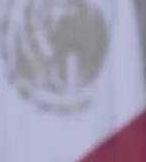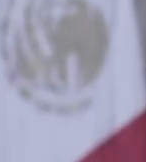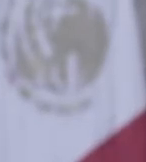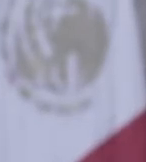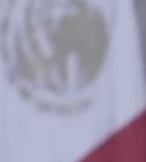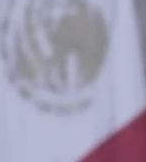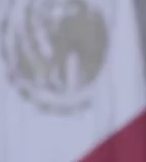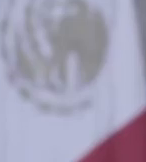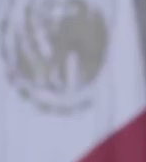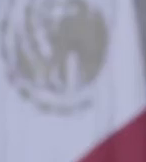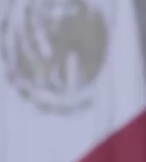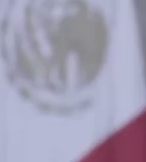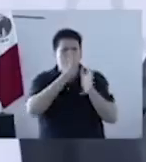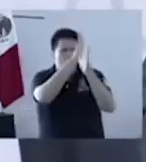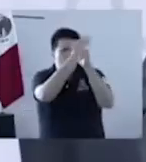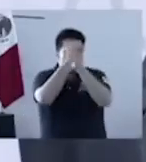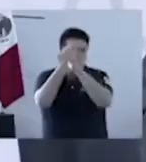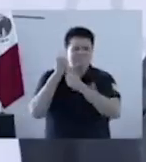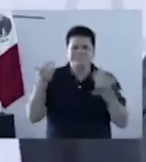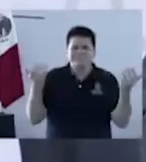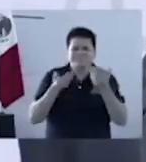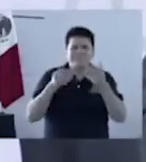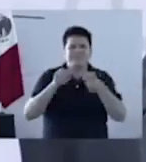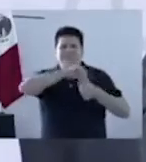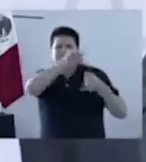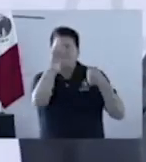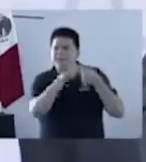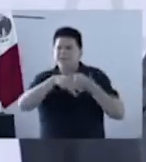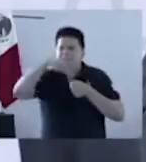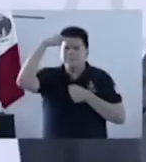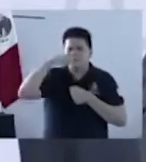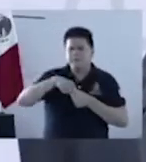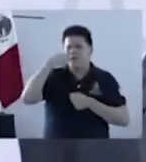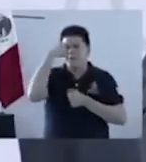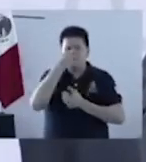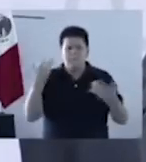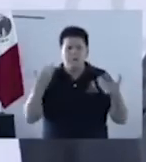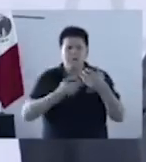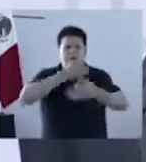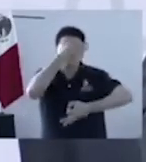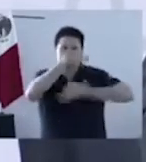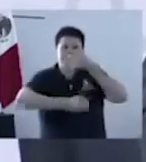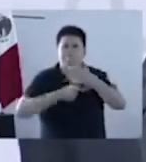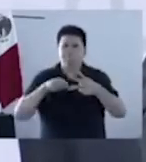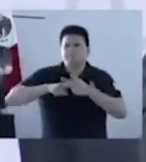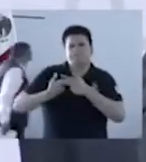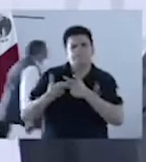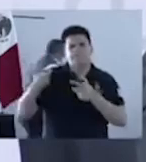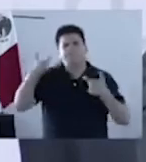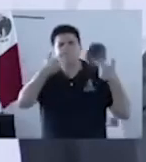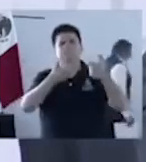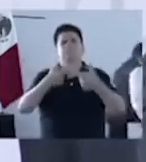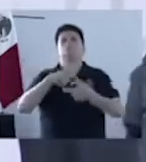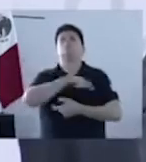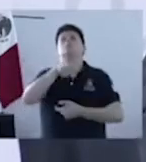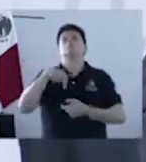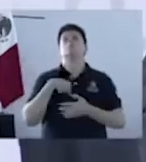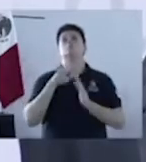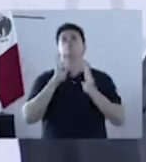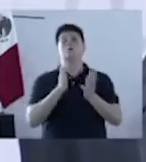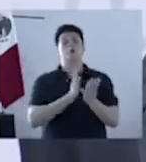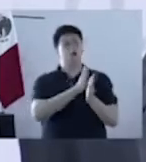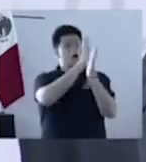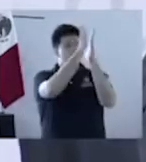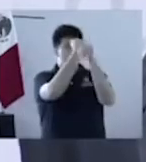no actuar como el avestruz que esconde la cabeza, exigiéndole que dé la cara a su pueblo, que se desangra en